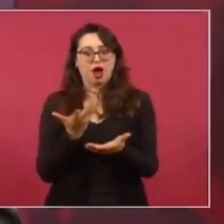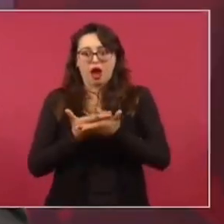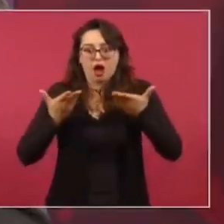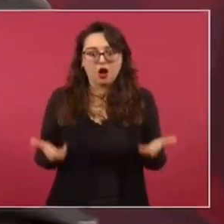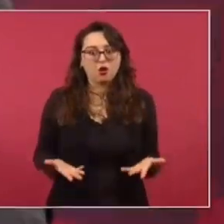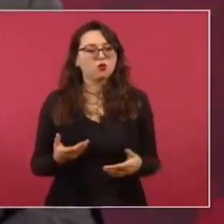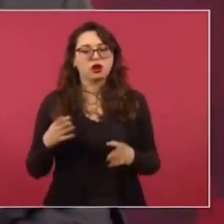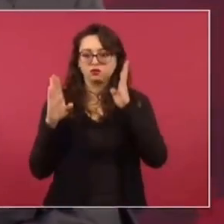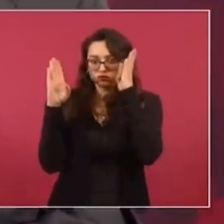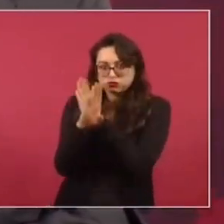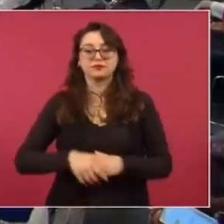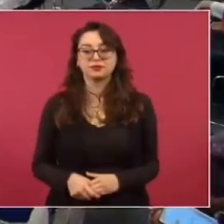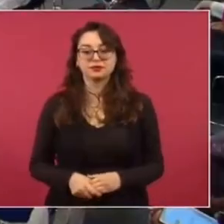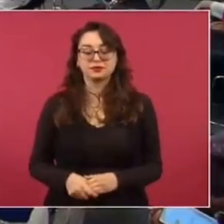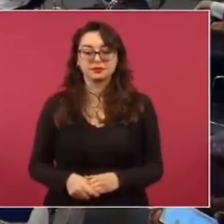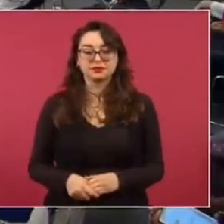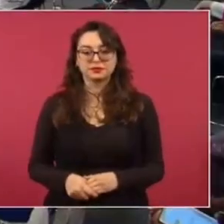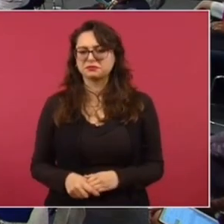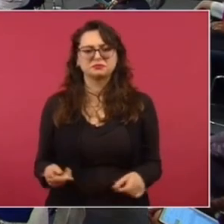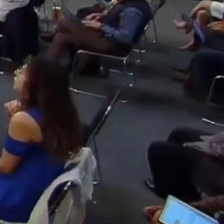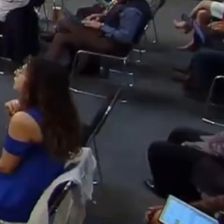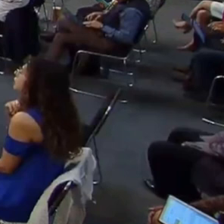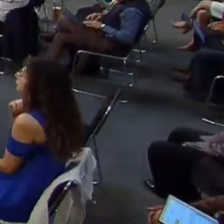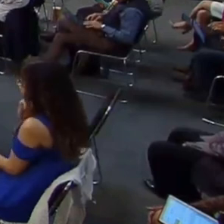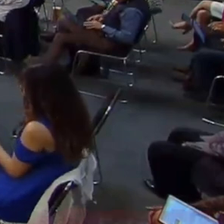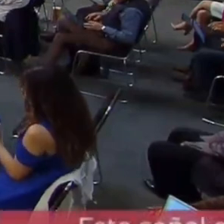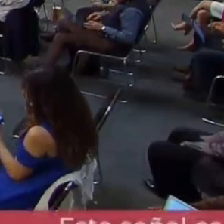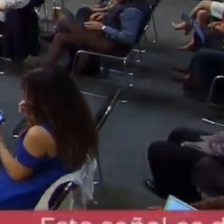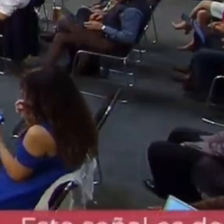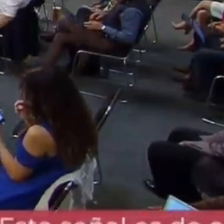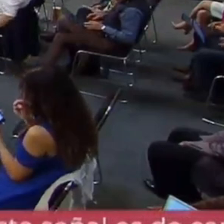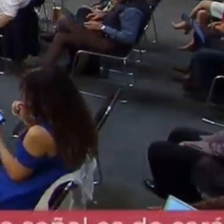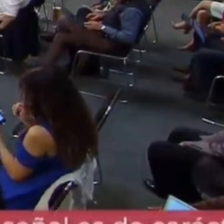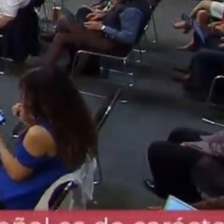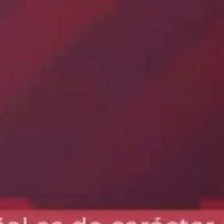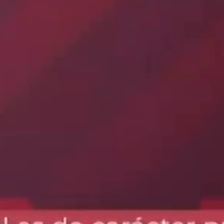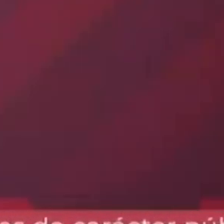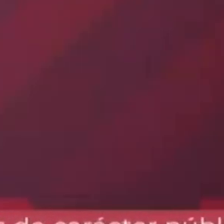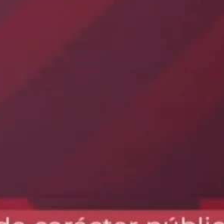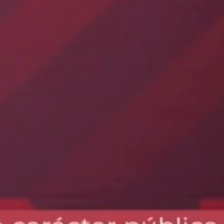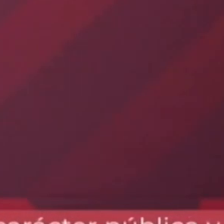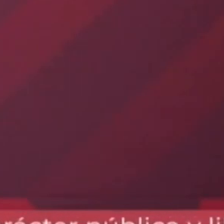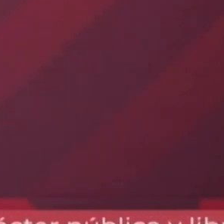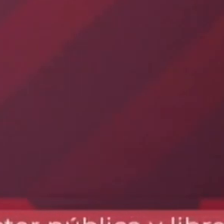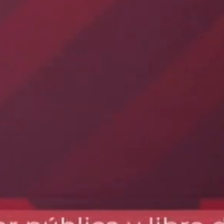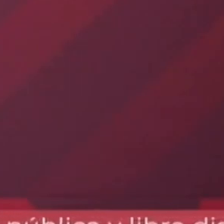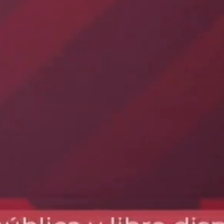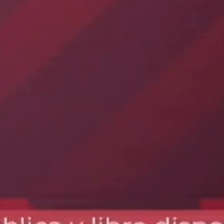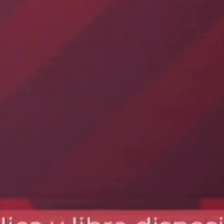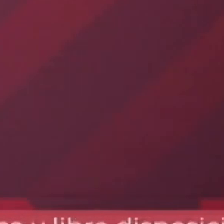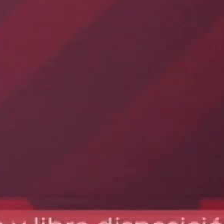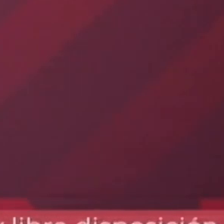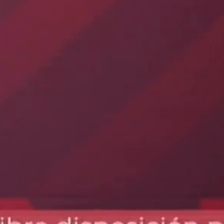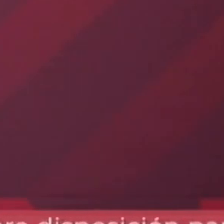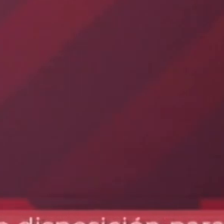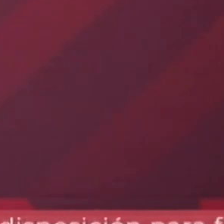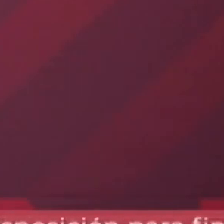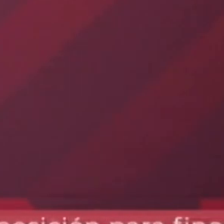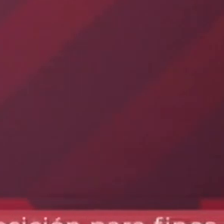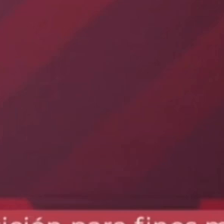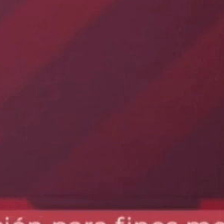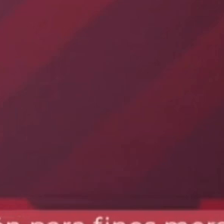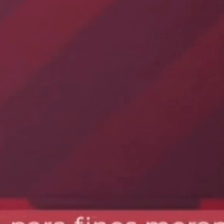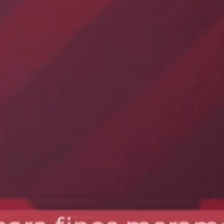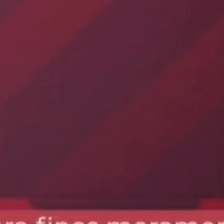como los globos de China, ¿no? No va a pasar nada porque la Secretaría de la Defensa y la Secretaría de Marina y el Gobierno de la República